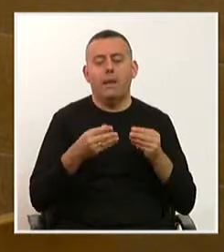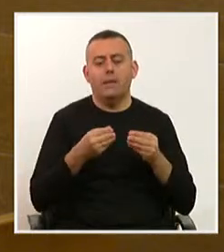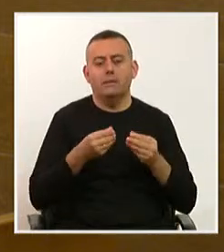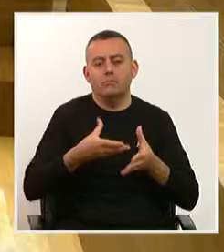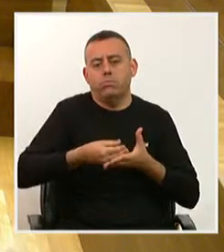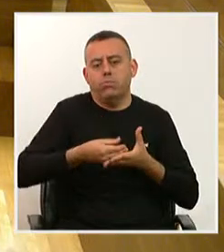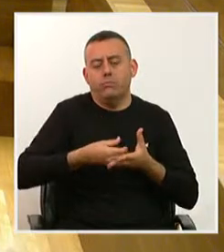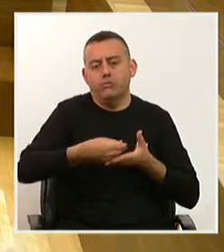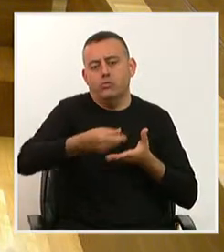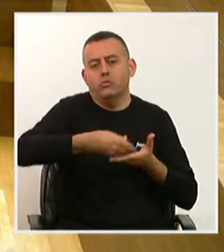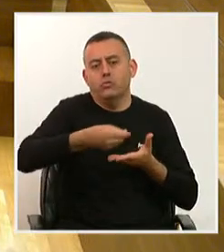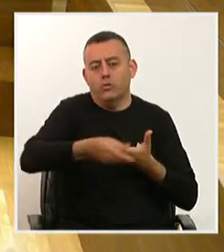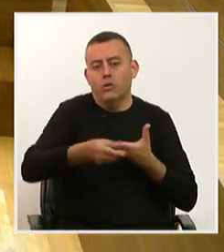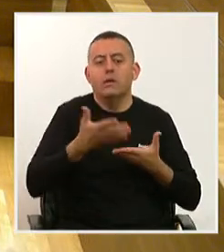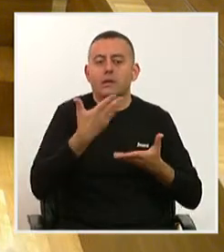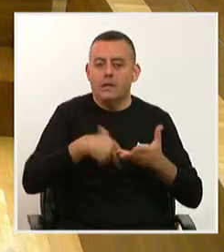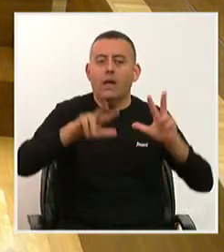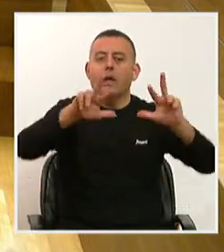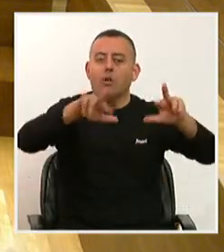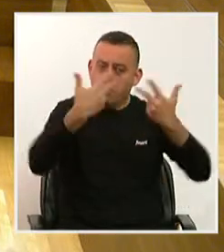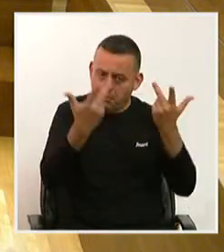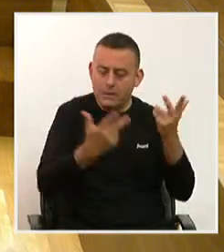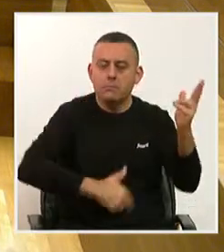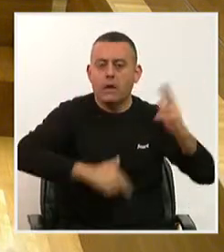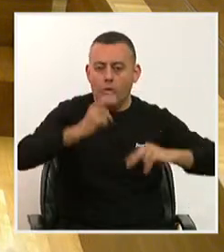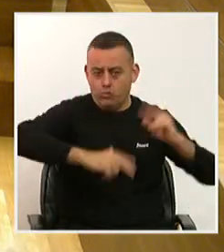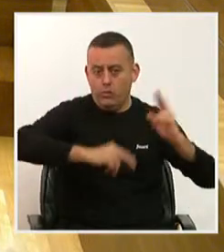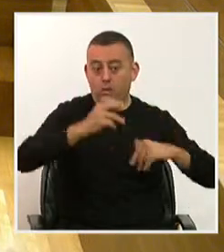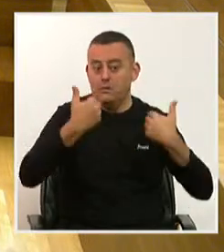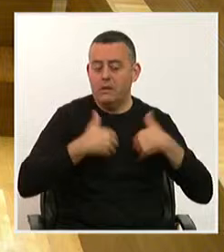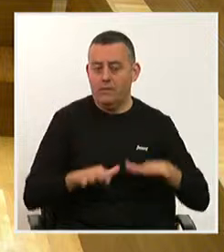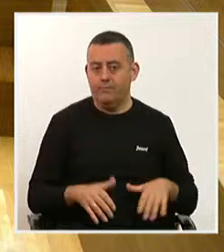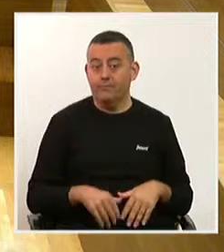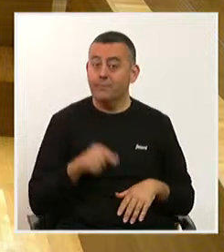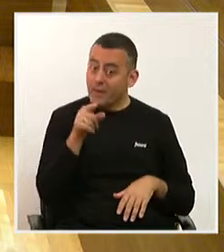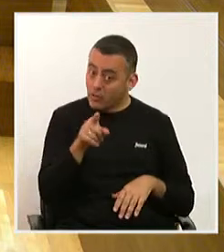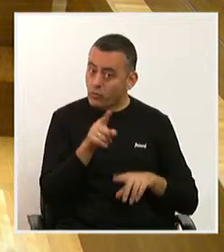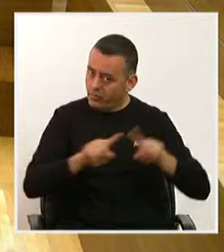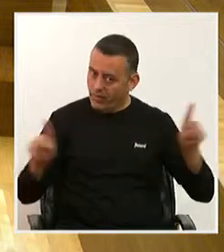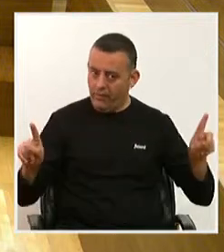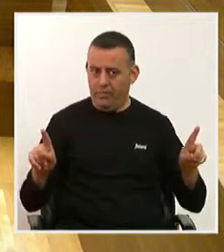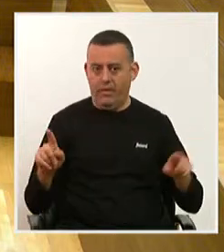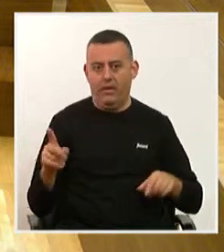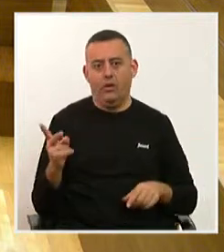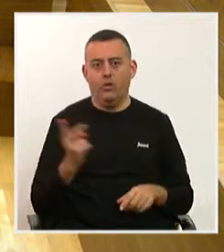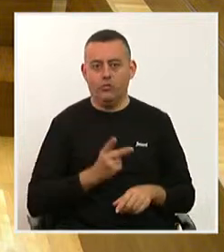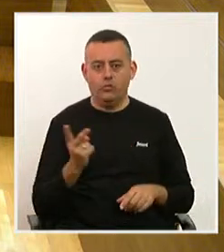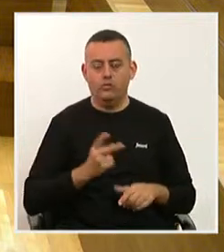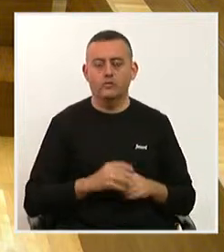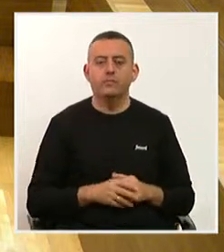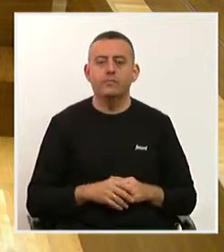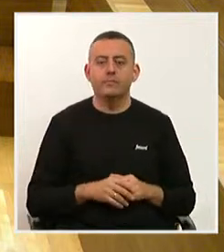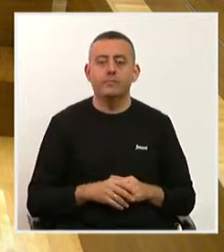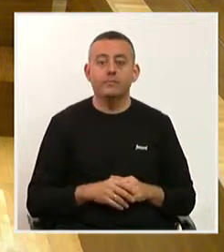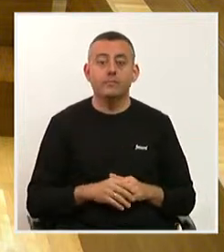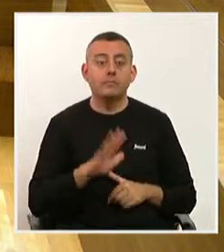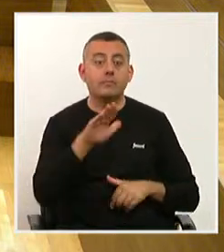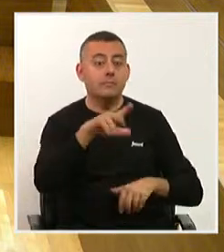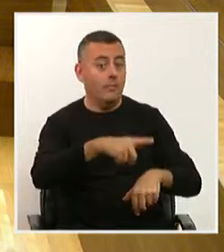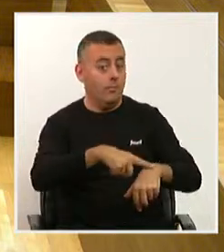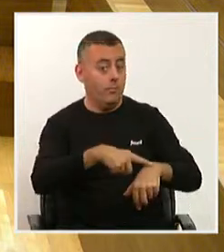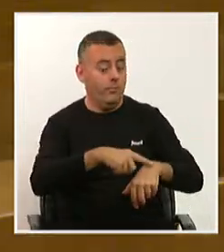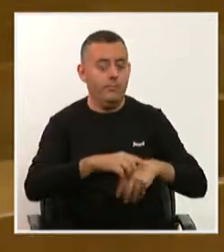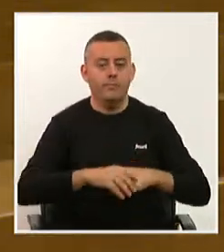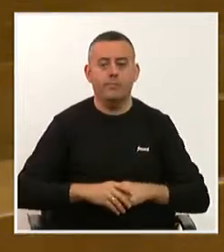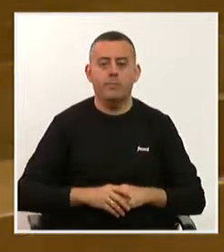la gestión decía una plataforma termine se por un espacio digno en prensa sabíamos que